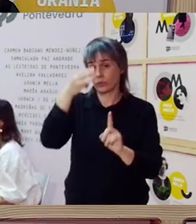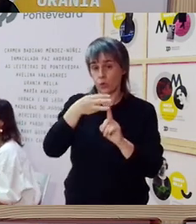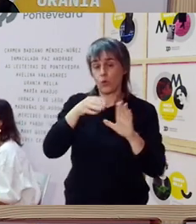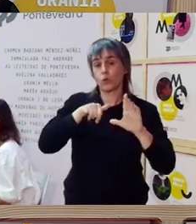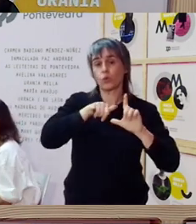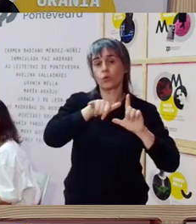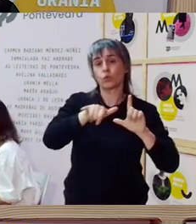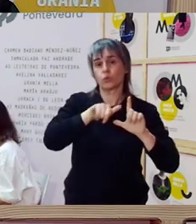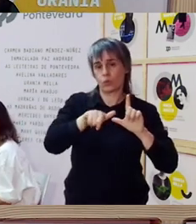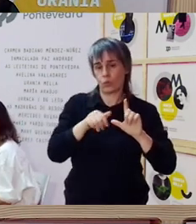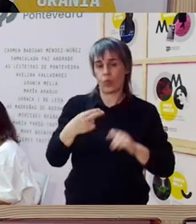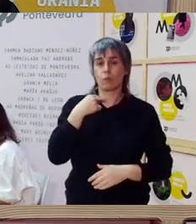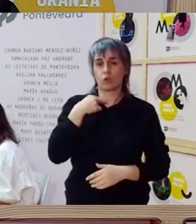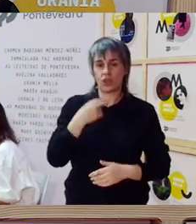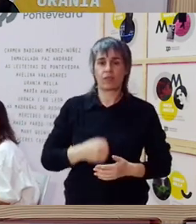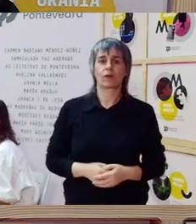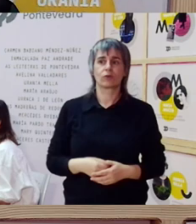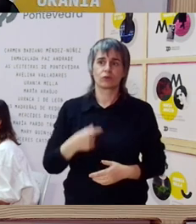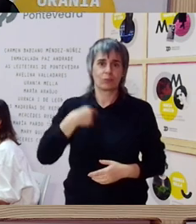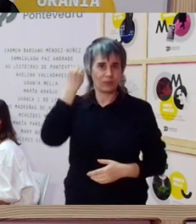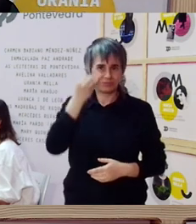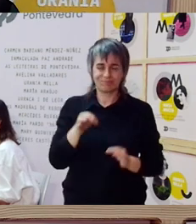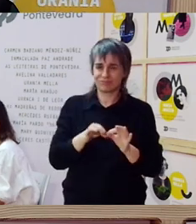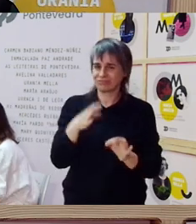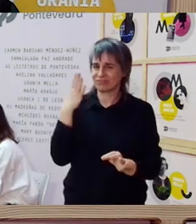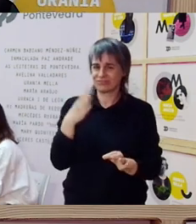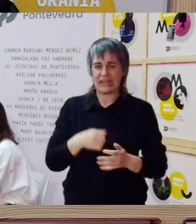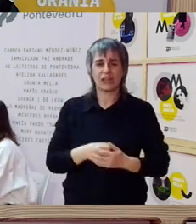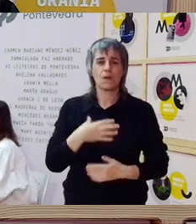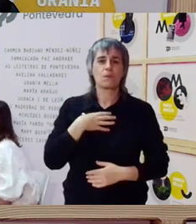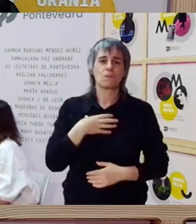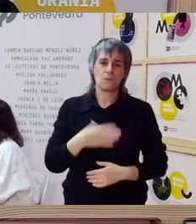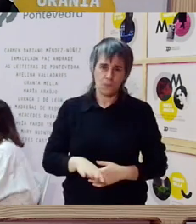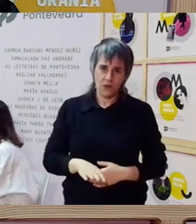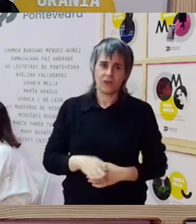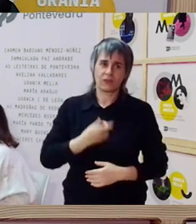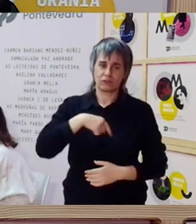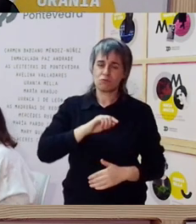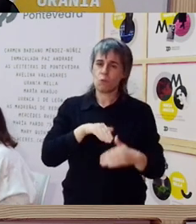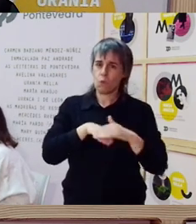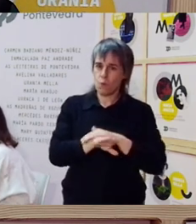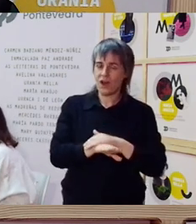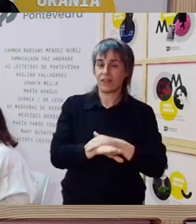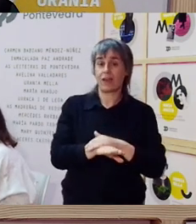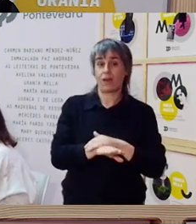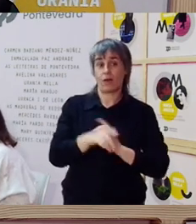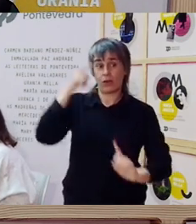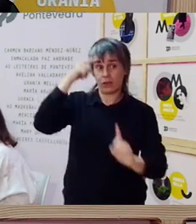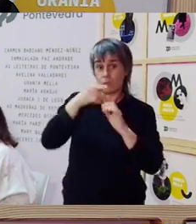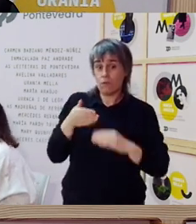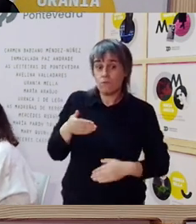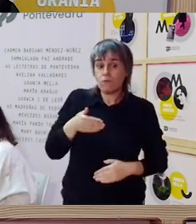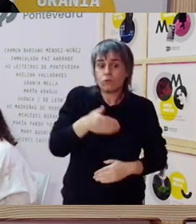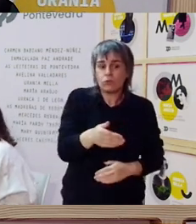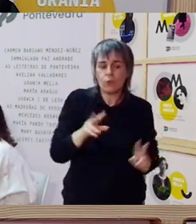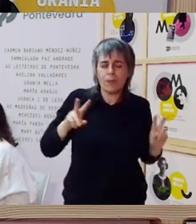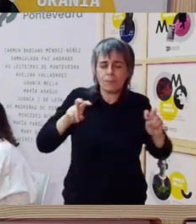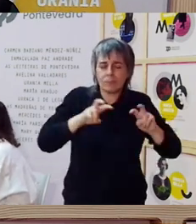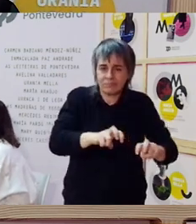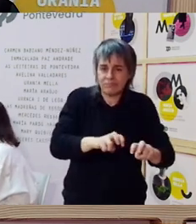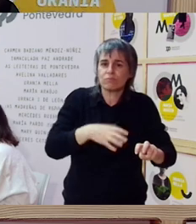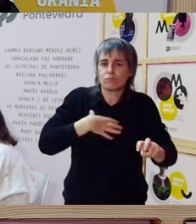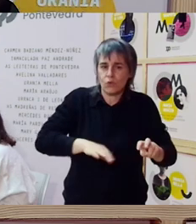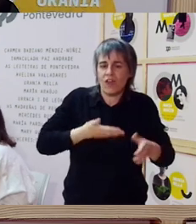que creo que é unha sorte poder contar con iso. Creo que para futuras investigacións, e me